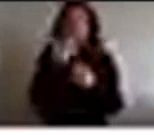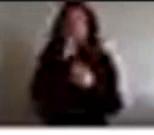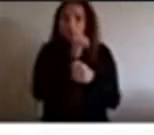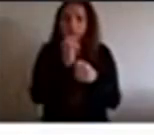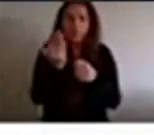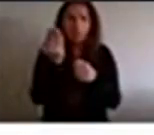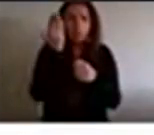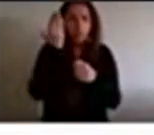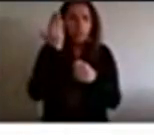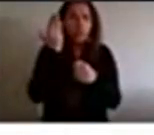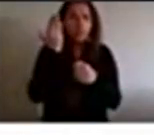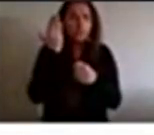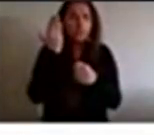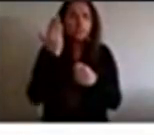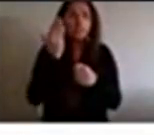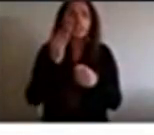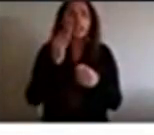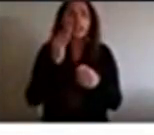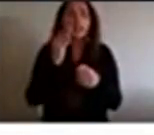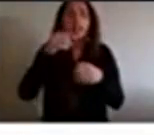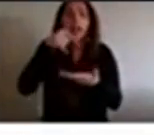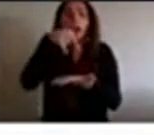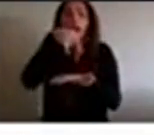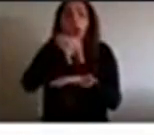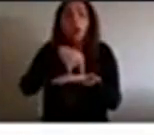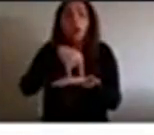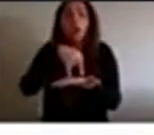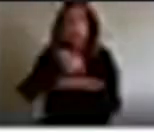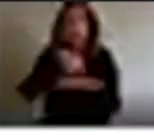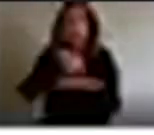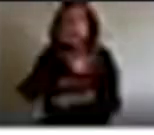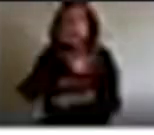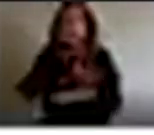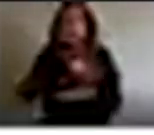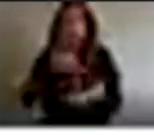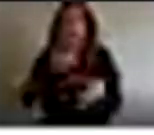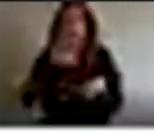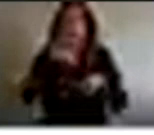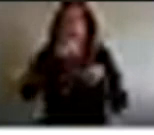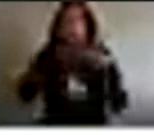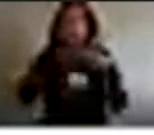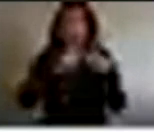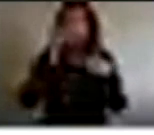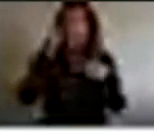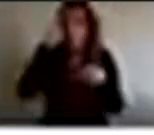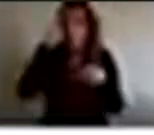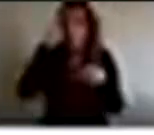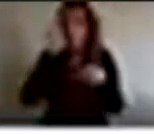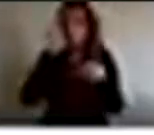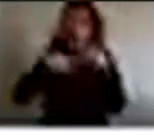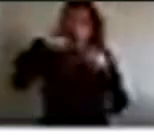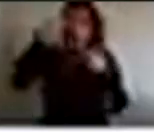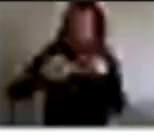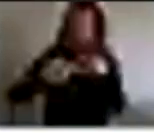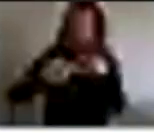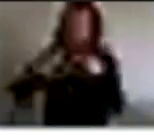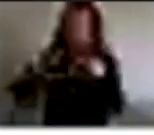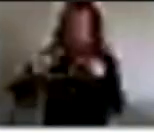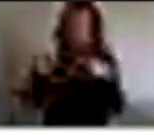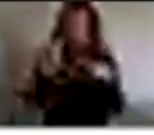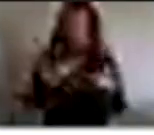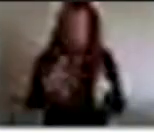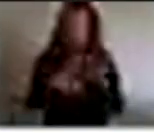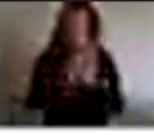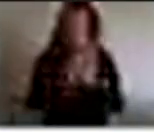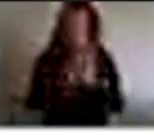en el Congreso Nacional de Chile, y seguramente va a ser ley durante la próxima semana, un proyecto que